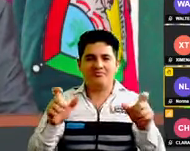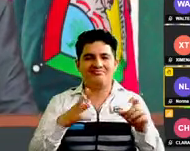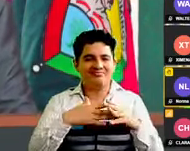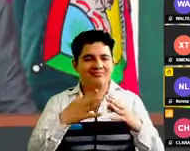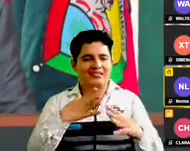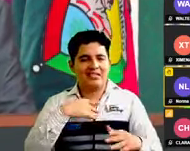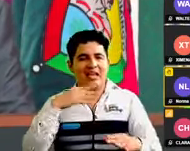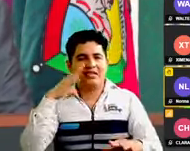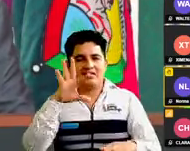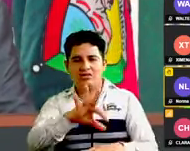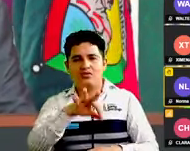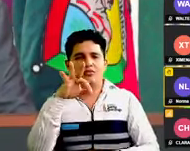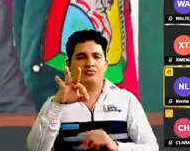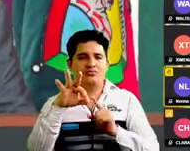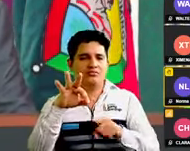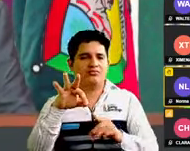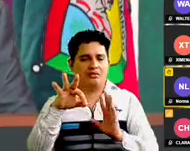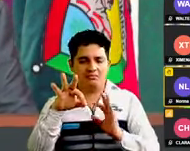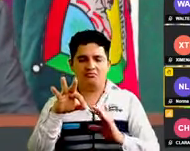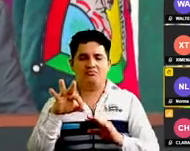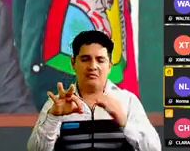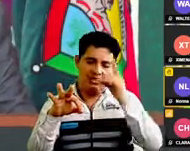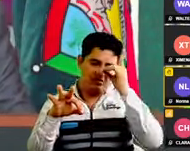Y eso hay que entenderlo y hay que entenderlo con madurez.